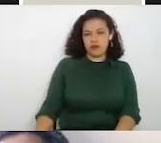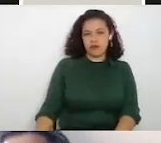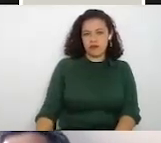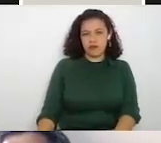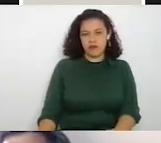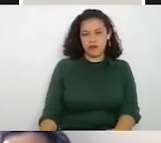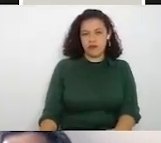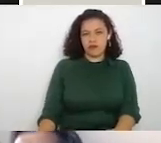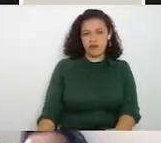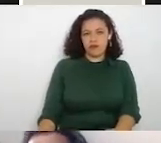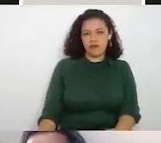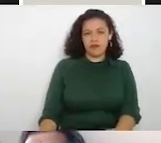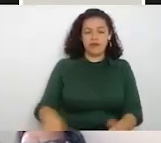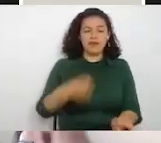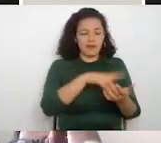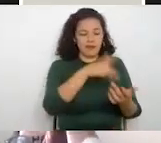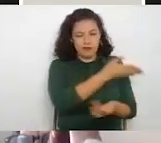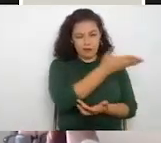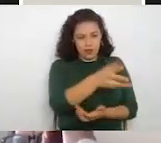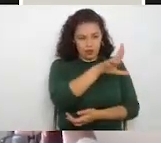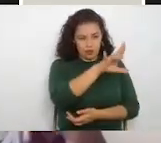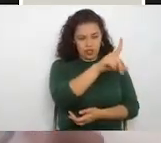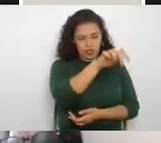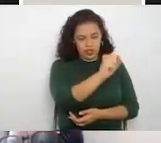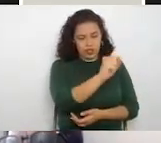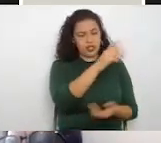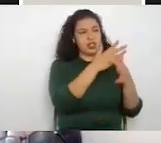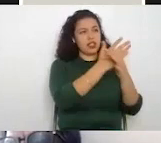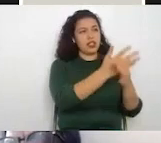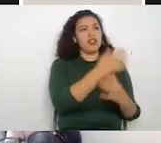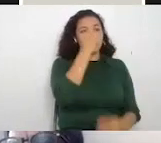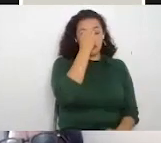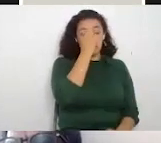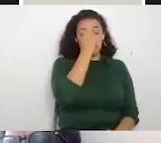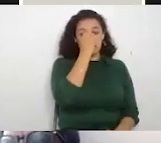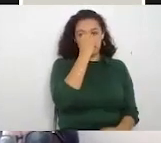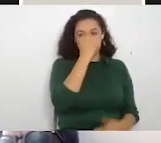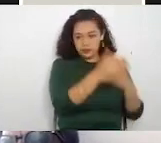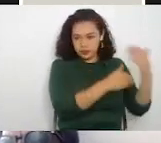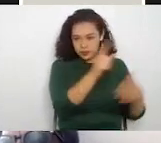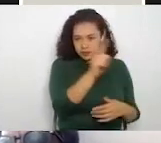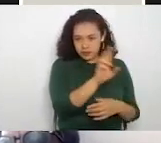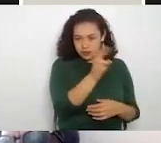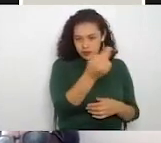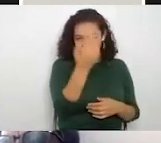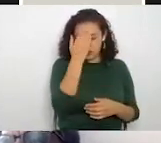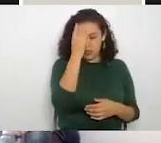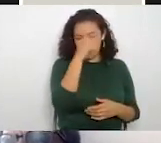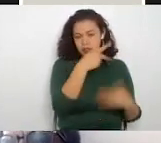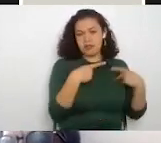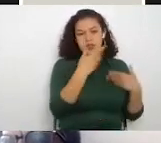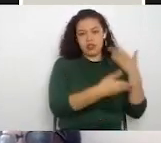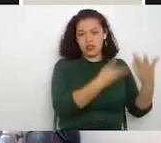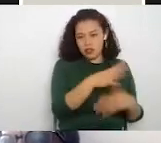No, gracias a ustedes. Ulises nos dice, conocer los procedimientos necesarios para dar un servicio a los pacientes